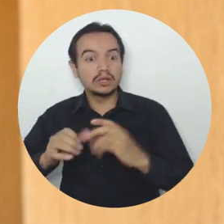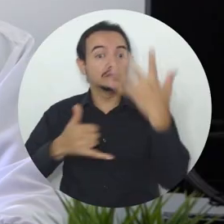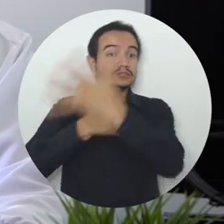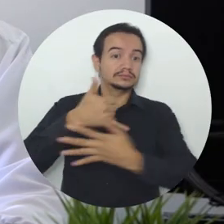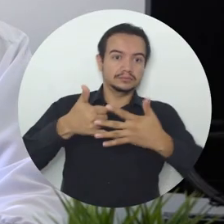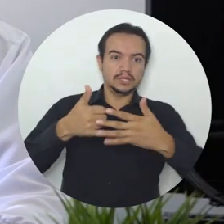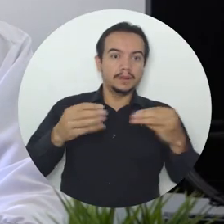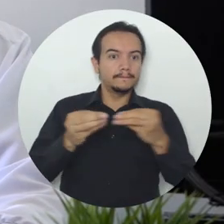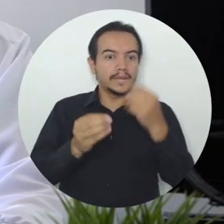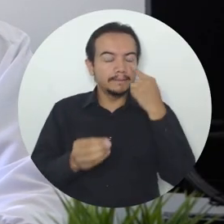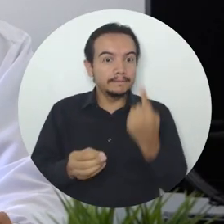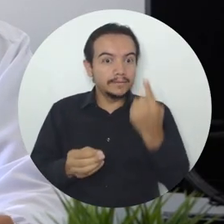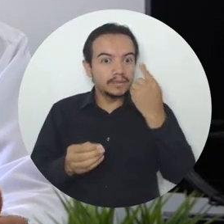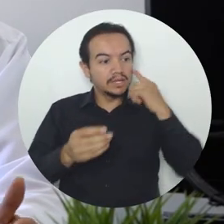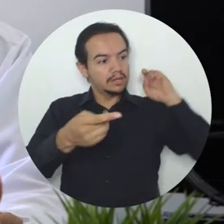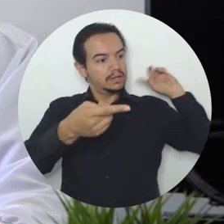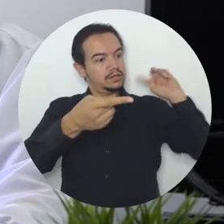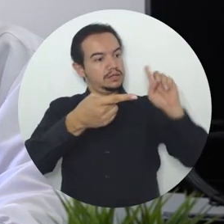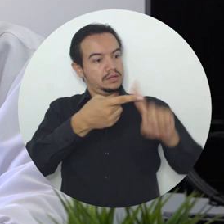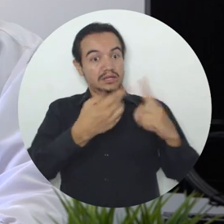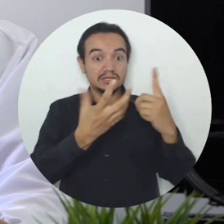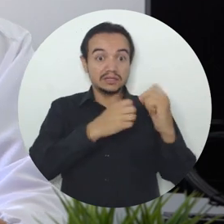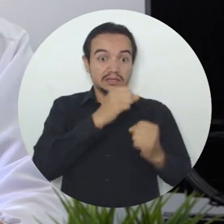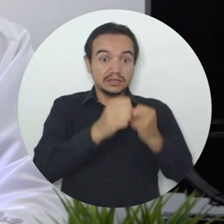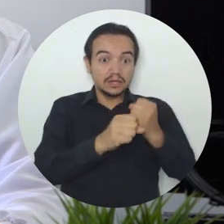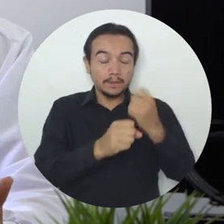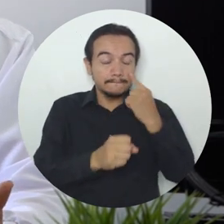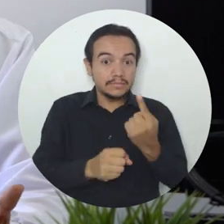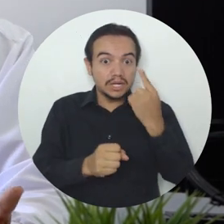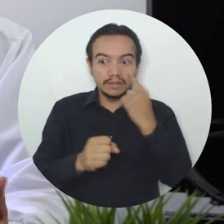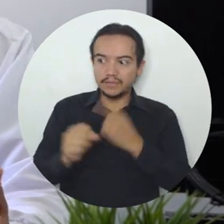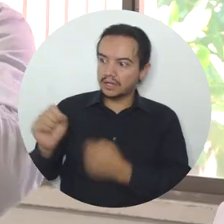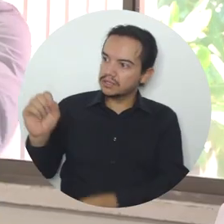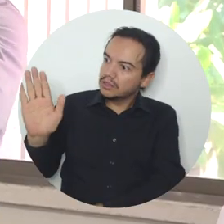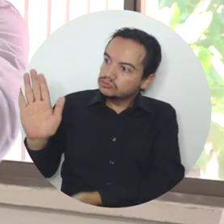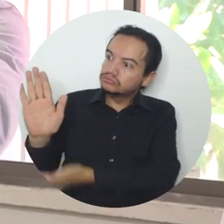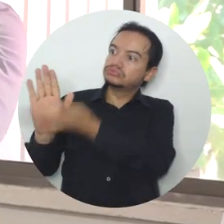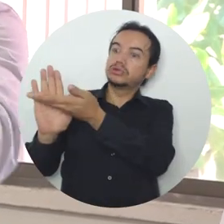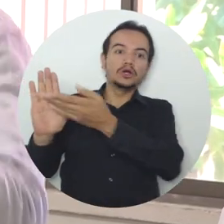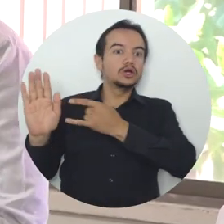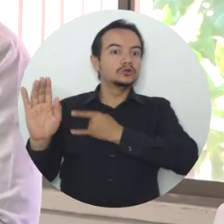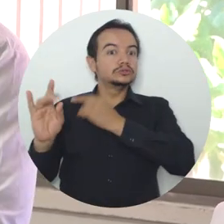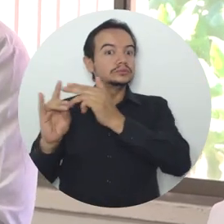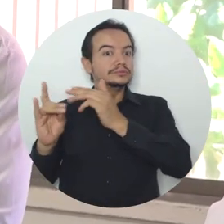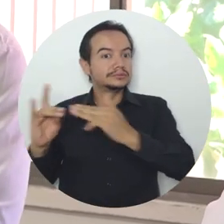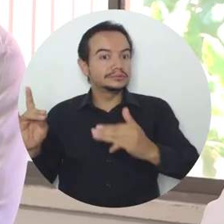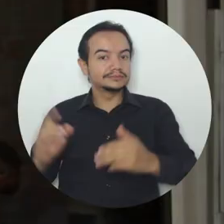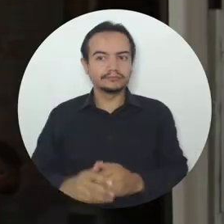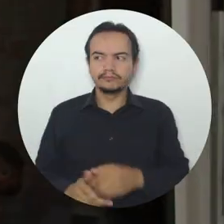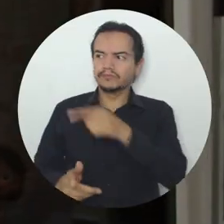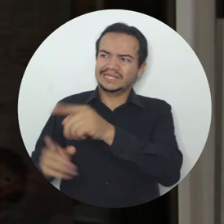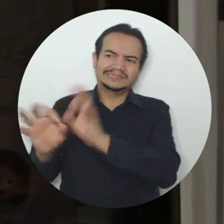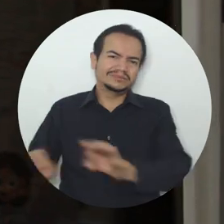en Colombia y más porque es la primera vez en los 60 años de la universidad Magdalena que aparece en este ranking este logro es fruto del trabajo en la creación